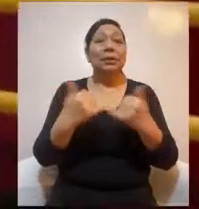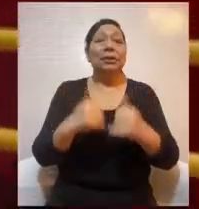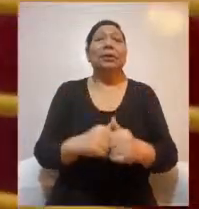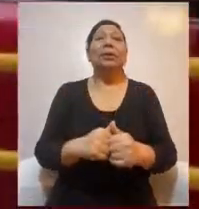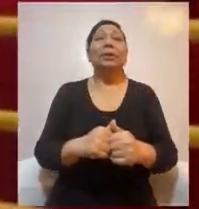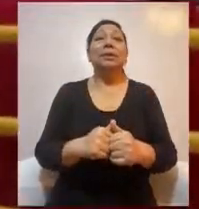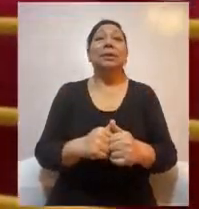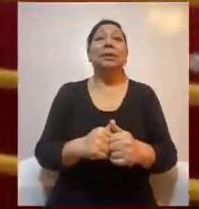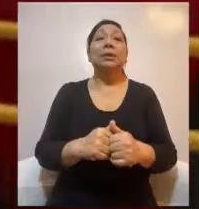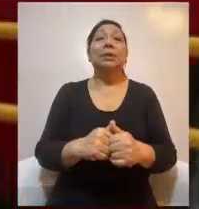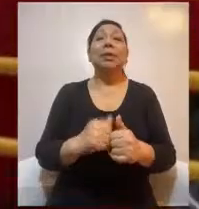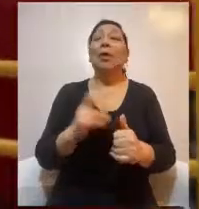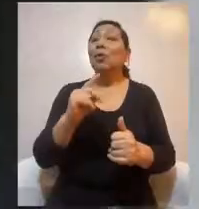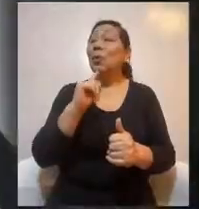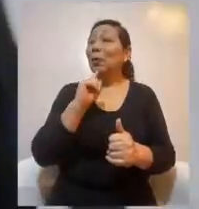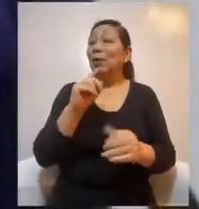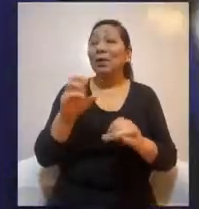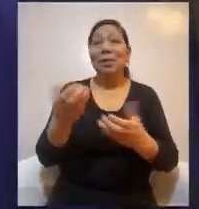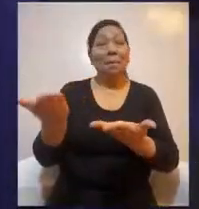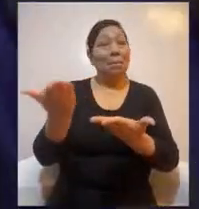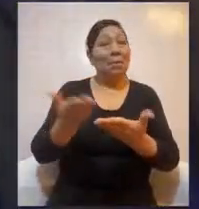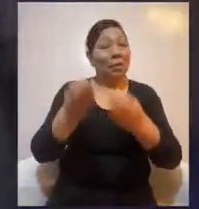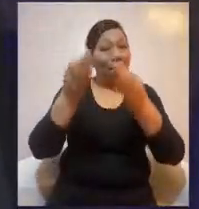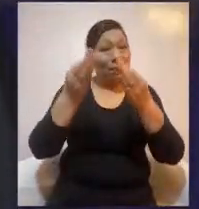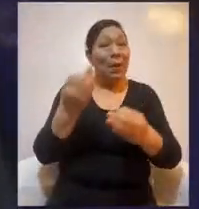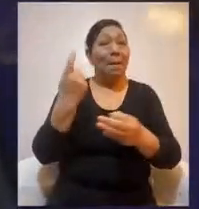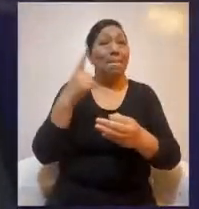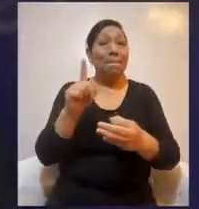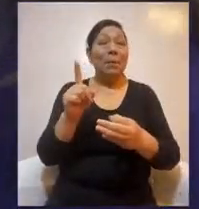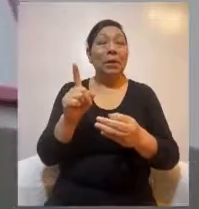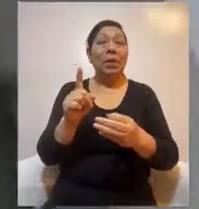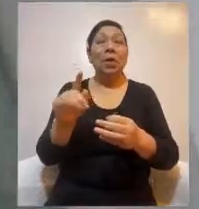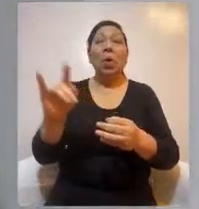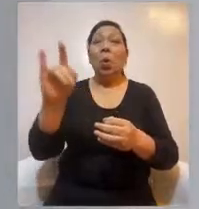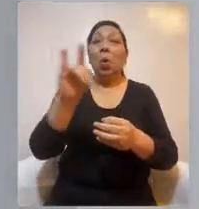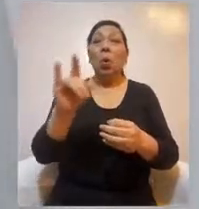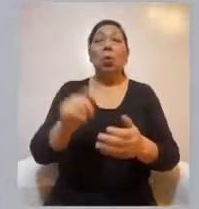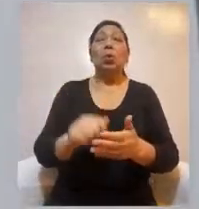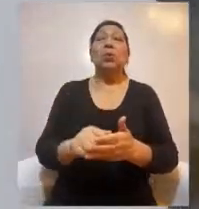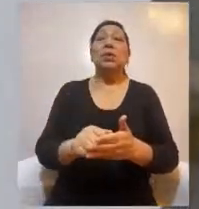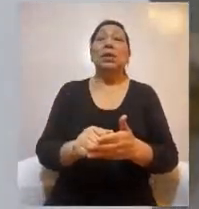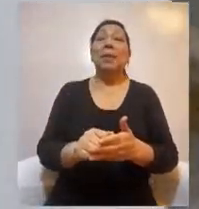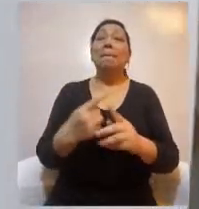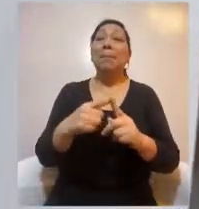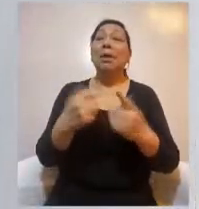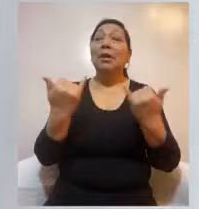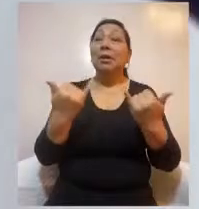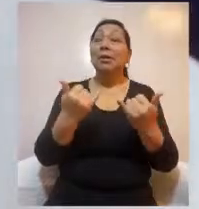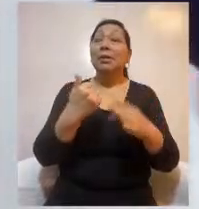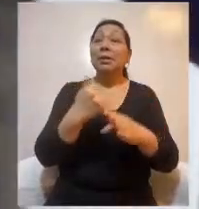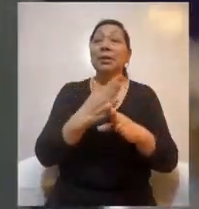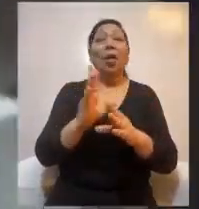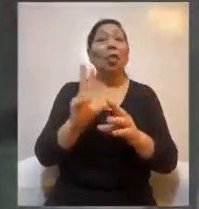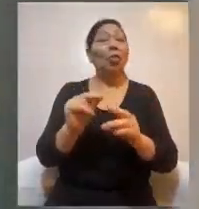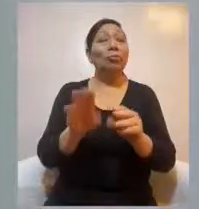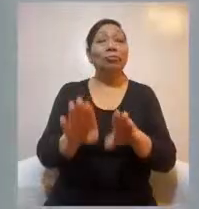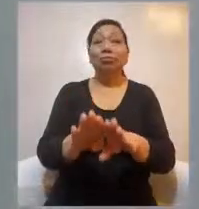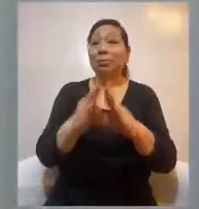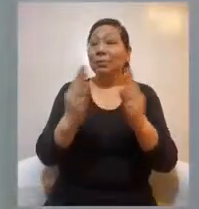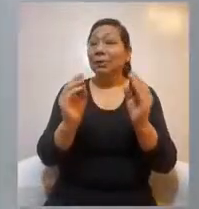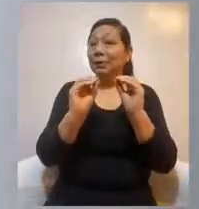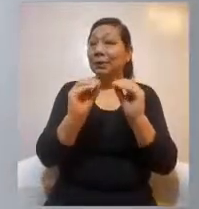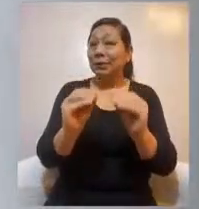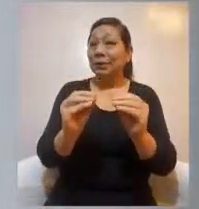menos en este caso particular, no hizo un pedido formal para hacer uso de la lactancia materna y en esa medida por eso no se le